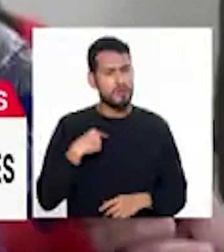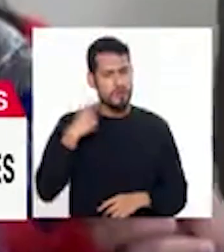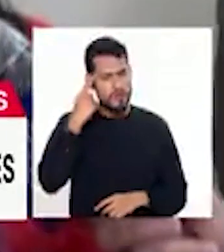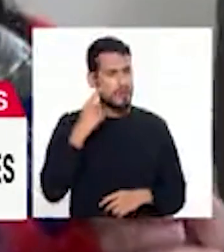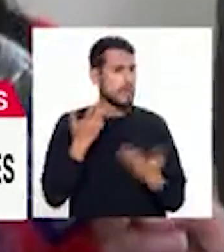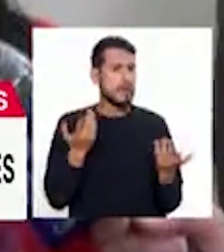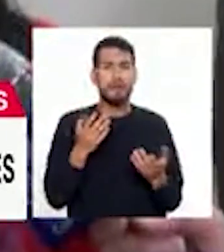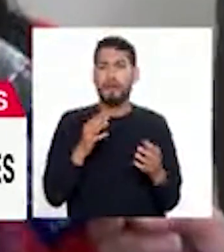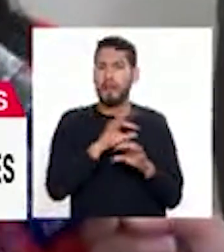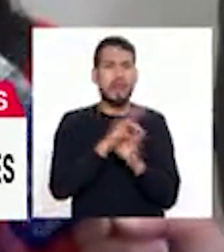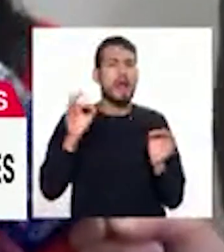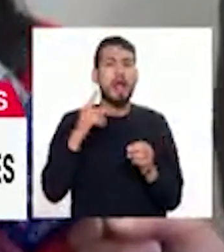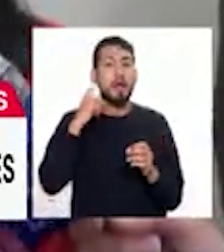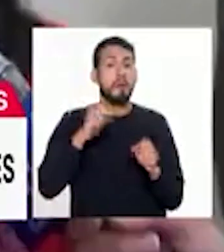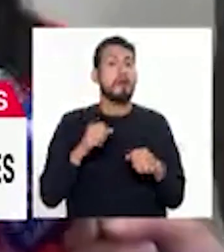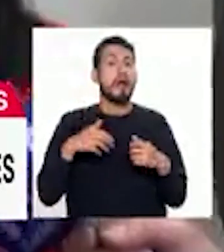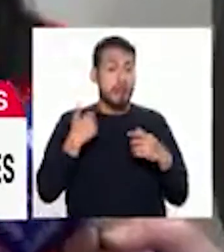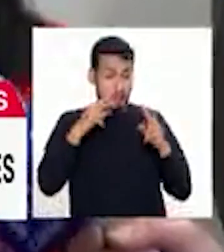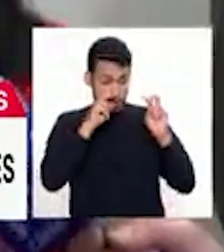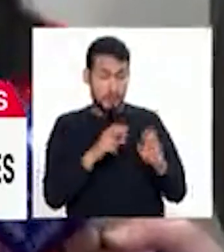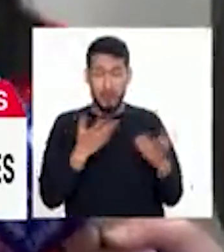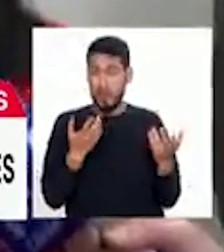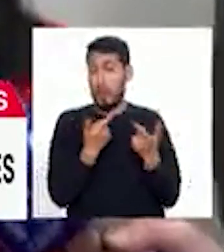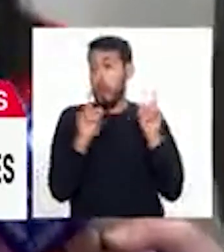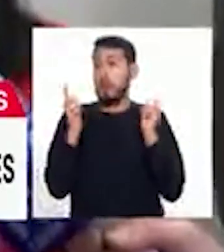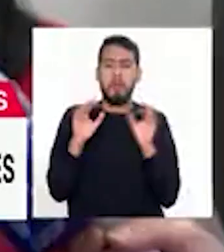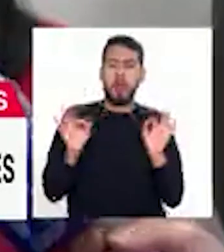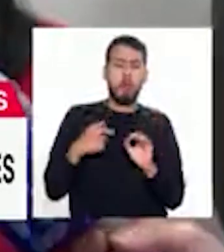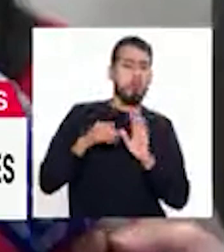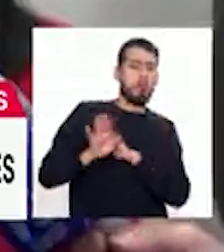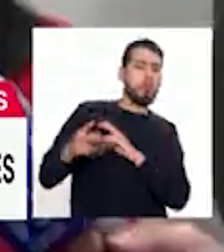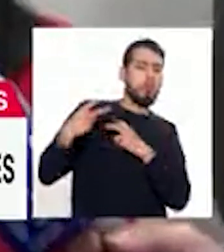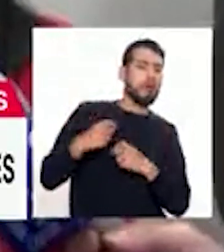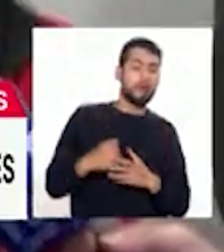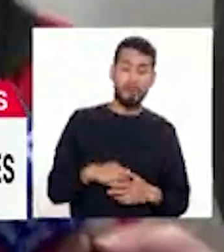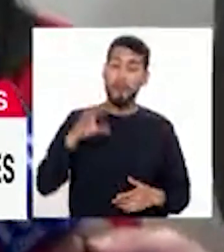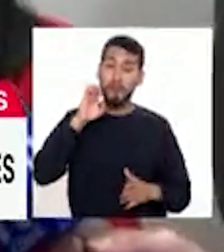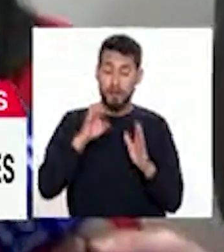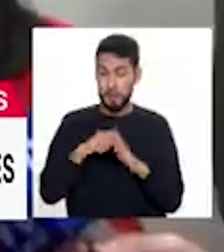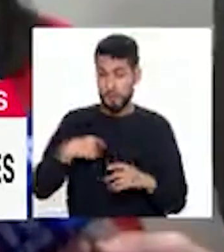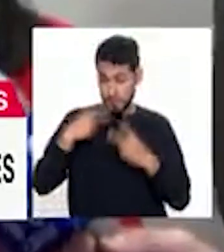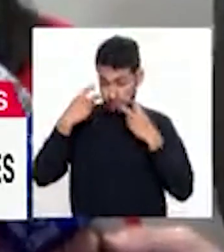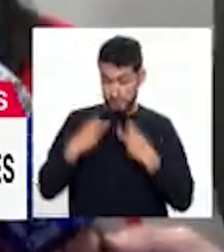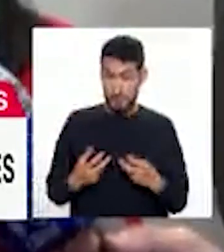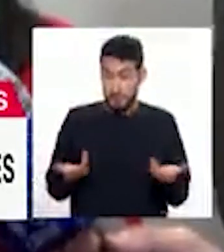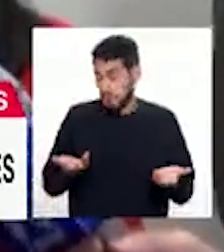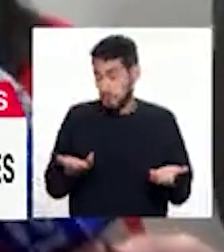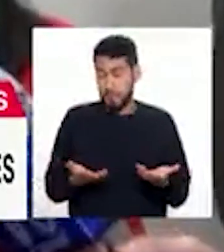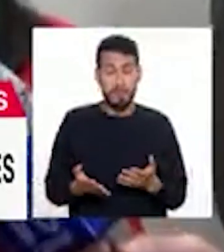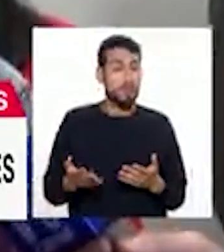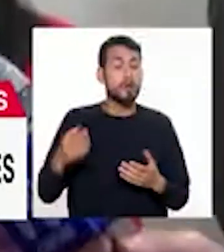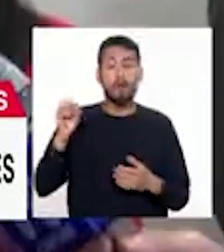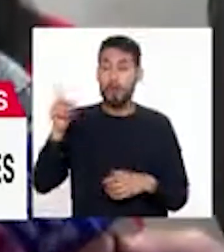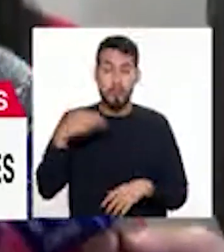Nadie está excepto a que lo investigue. Si a la presidenta de la República lo investigan, pues y a